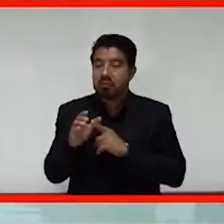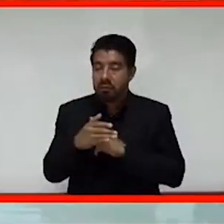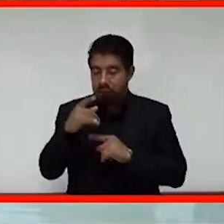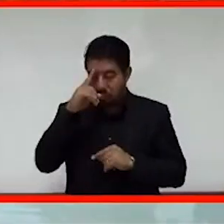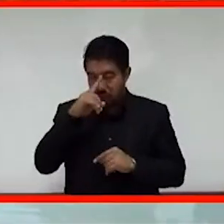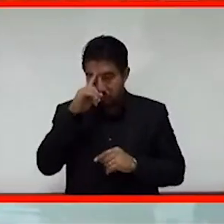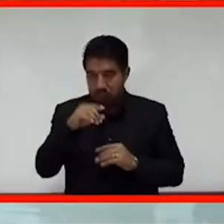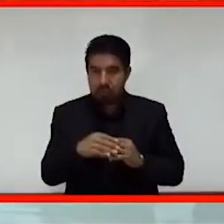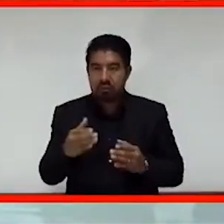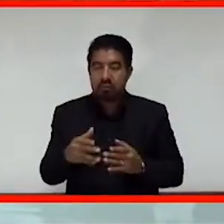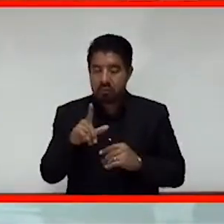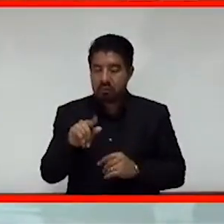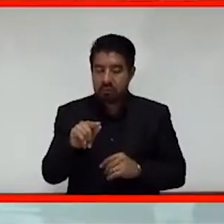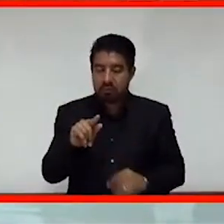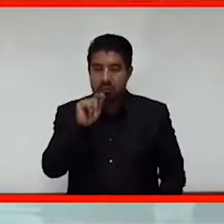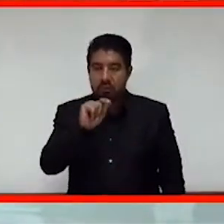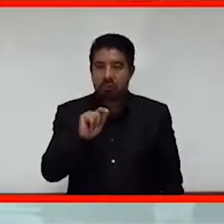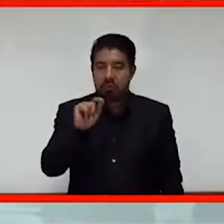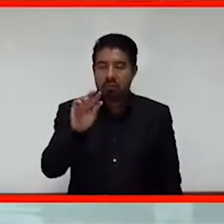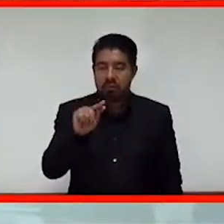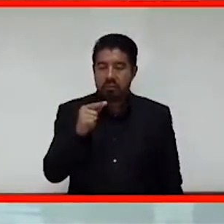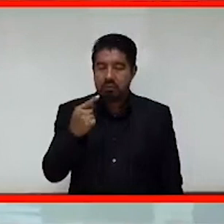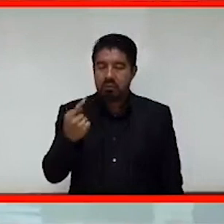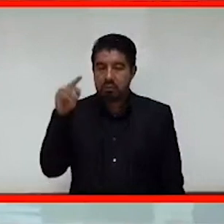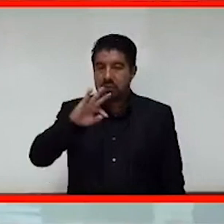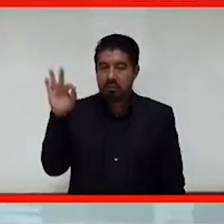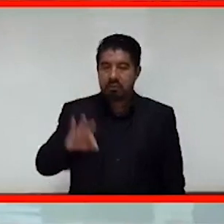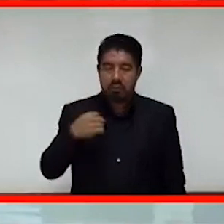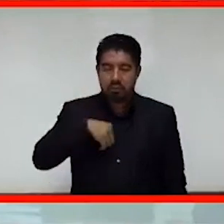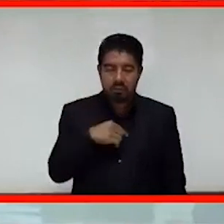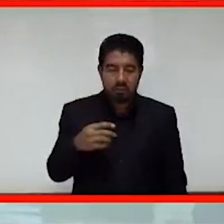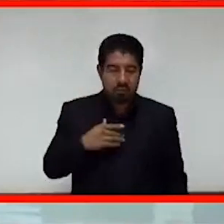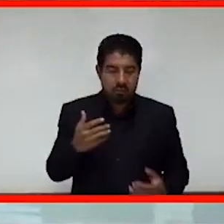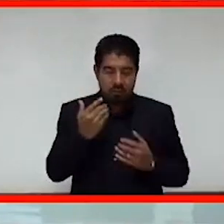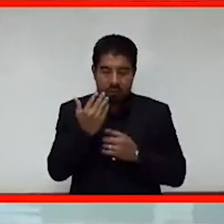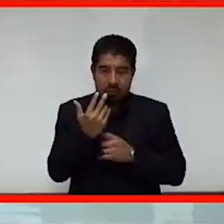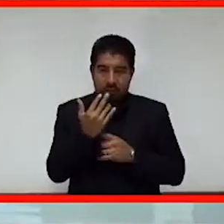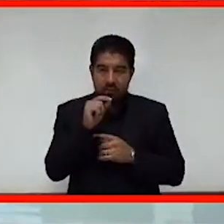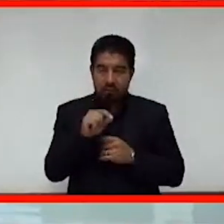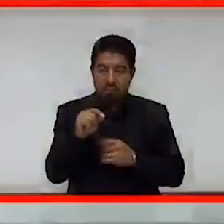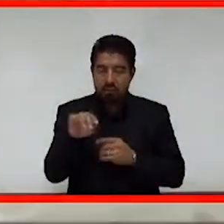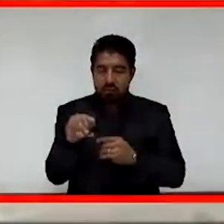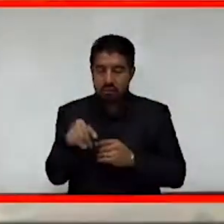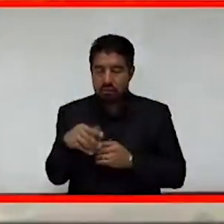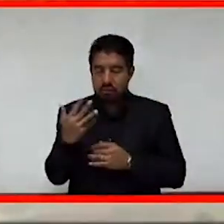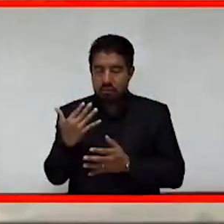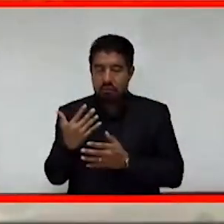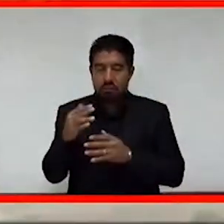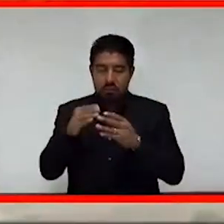70.71% han sido extraordinarias el catorce punto cincuenta ordinarias y el